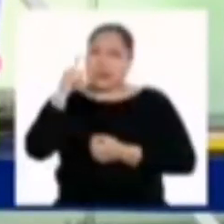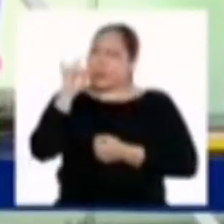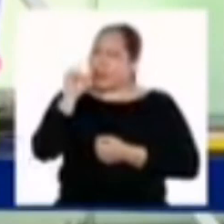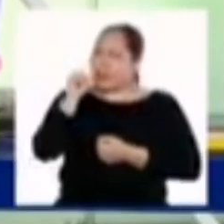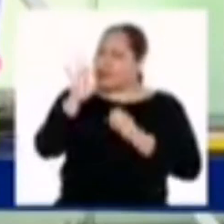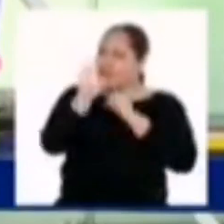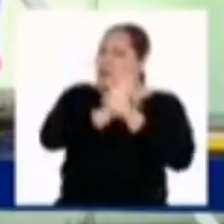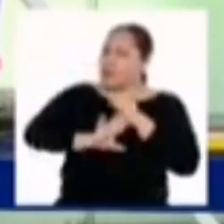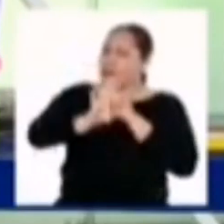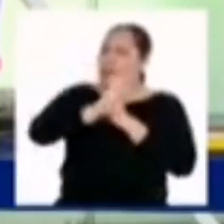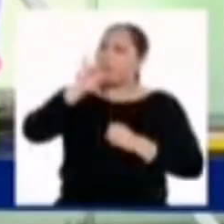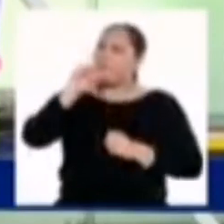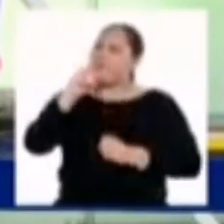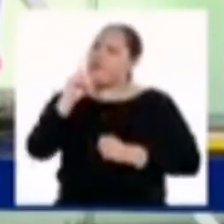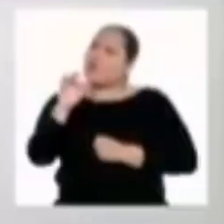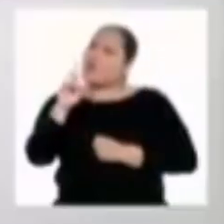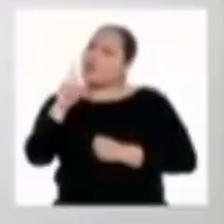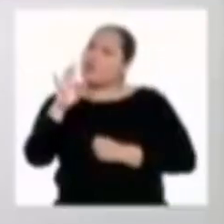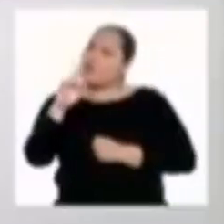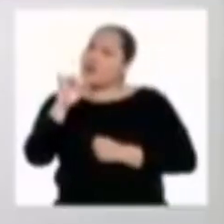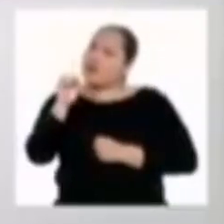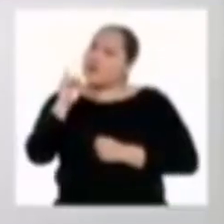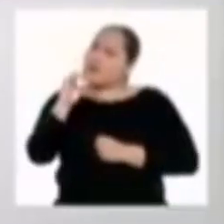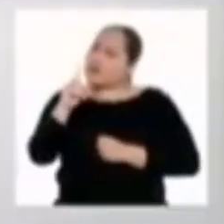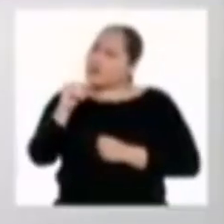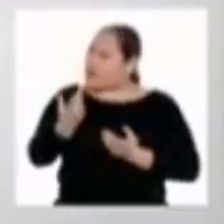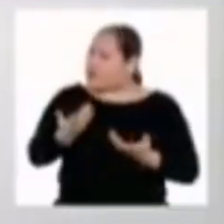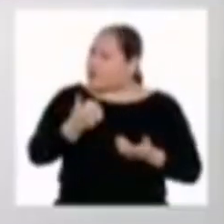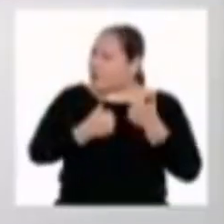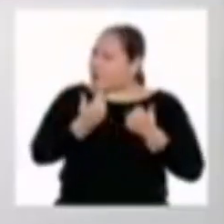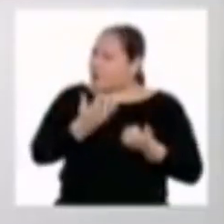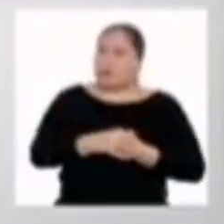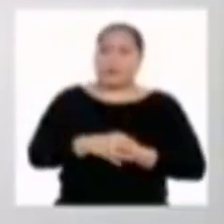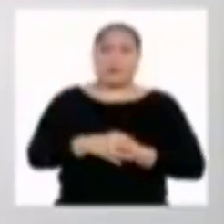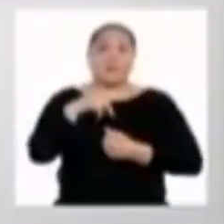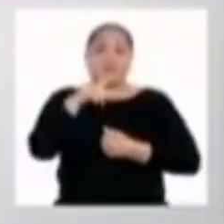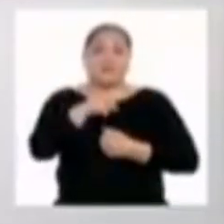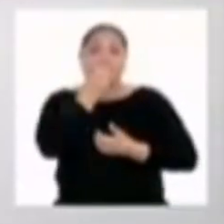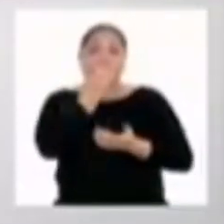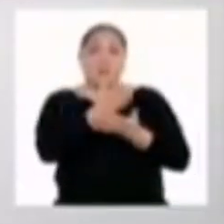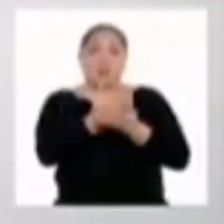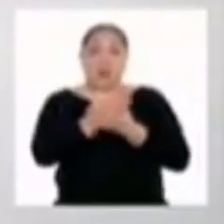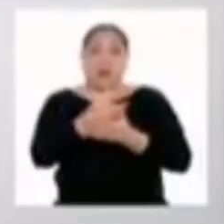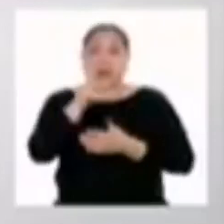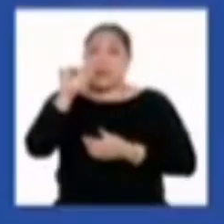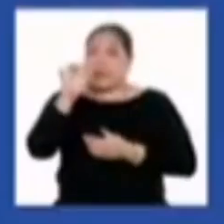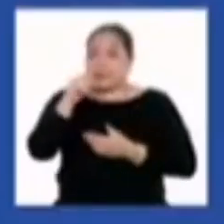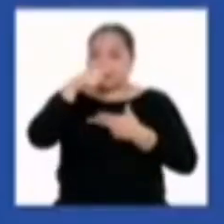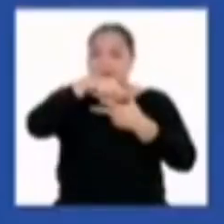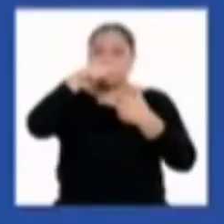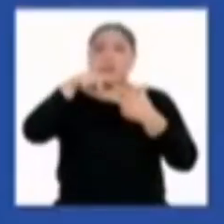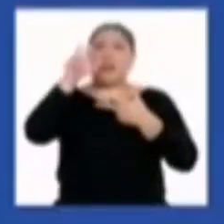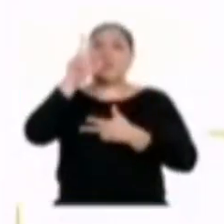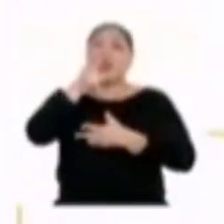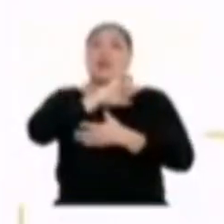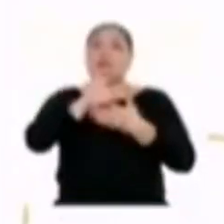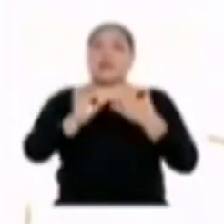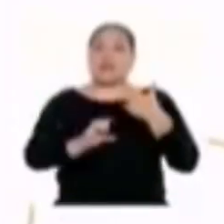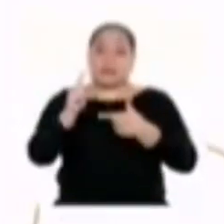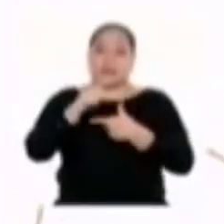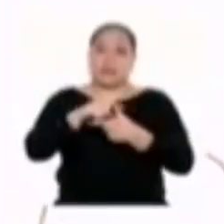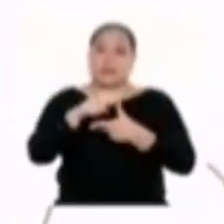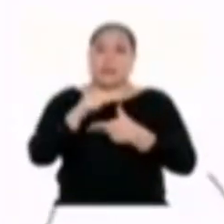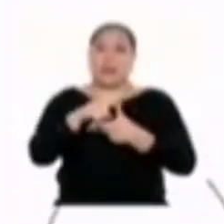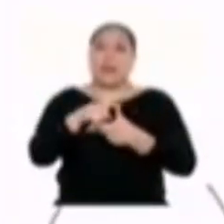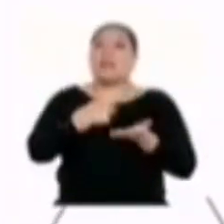para proteger la biodiversidad? Una buena tesis tiene que cumplir estas 3 características. Debe